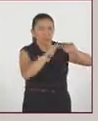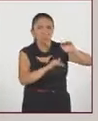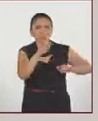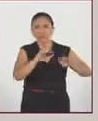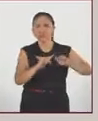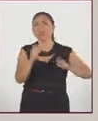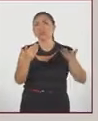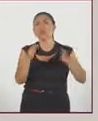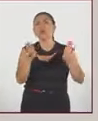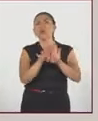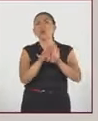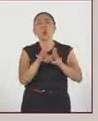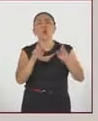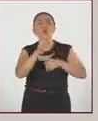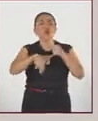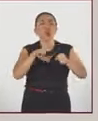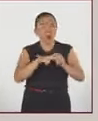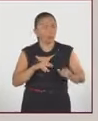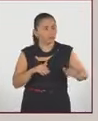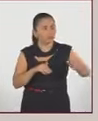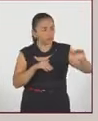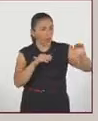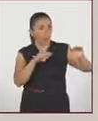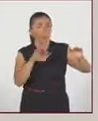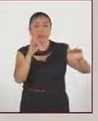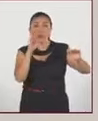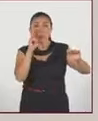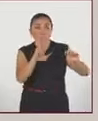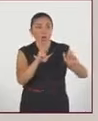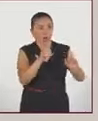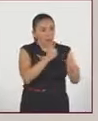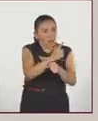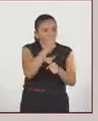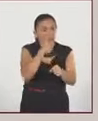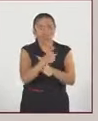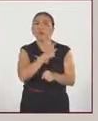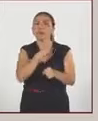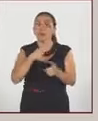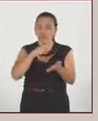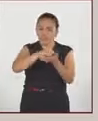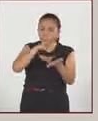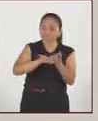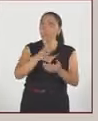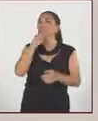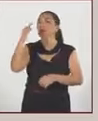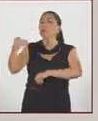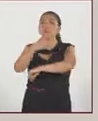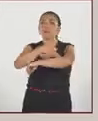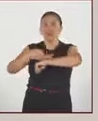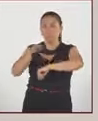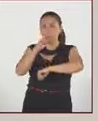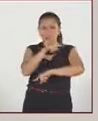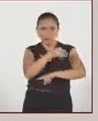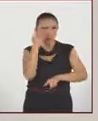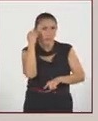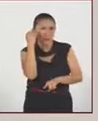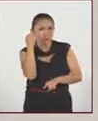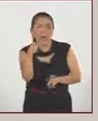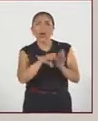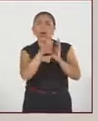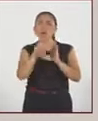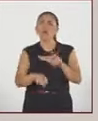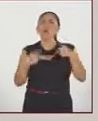que se van desarrollando, ¿no? Entonces, registrar los hallazgos, comunicar a la familia si es que persiste, por ejemplo, el dolor en